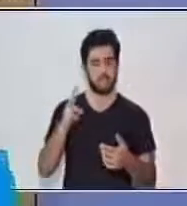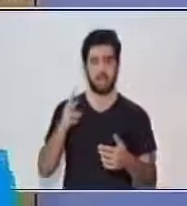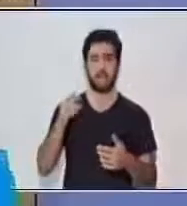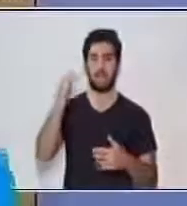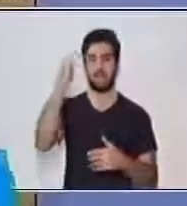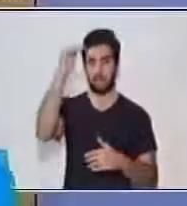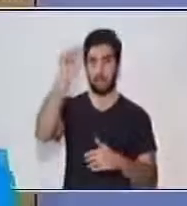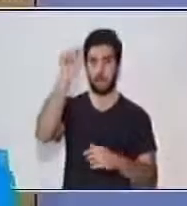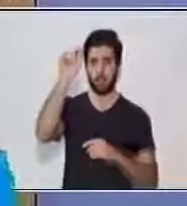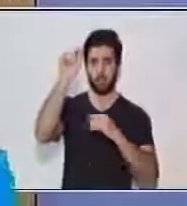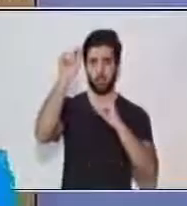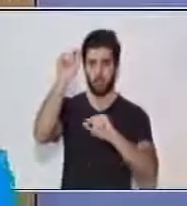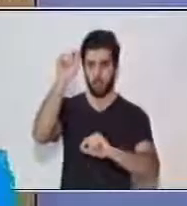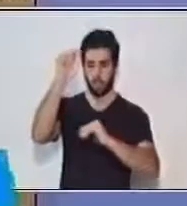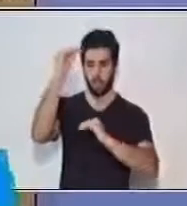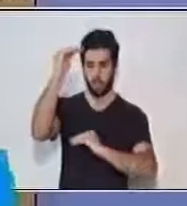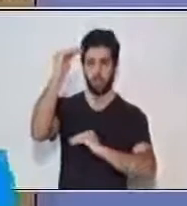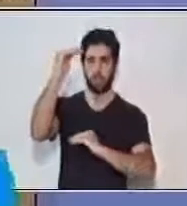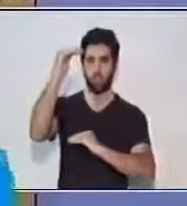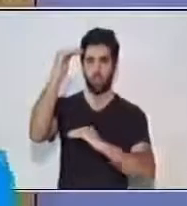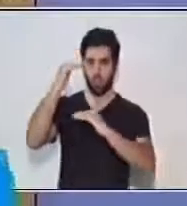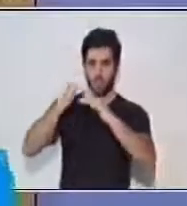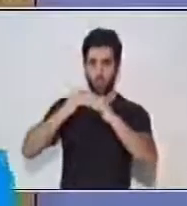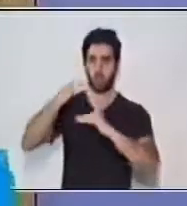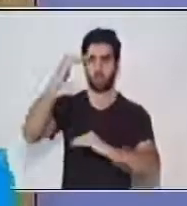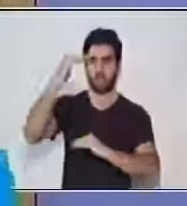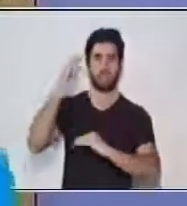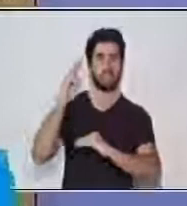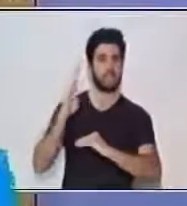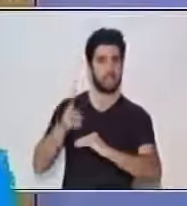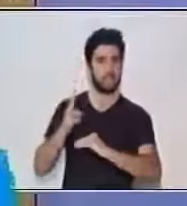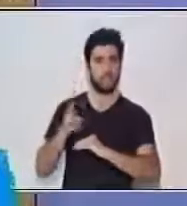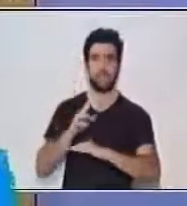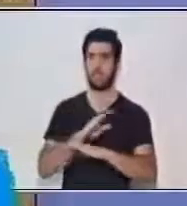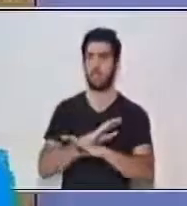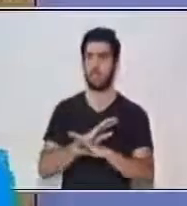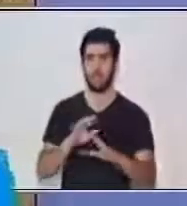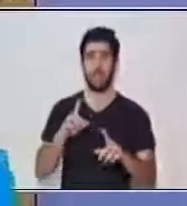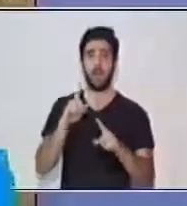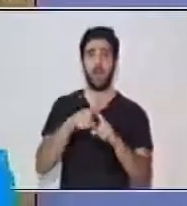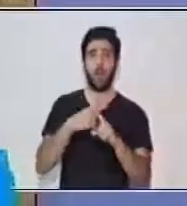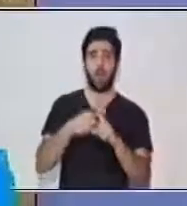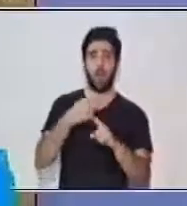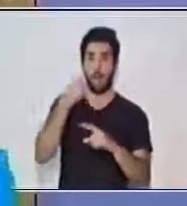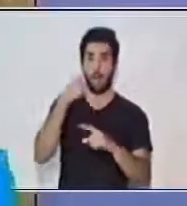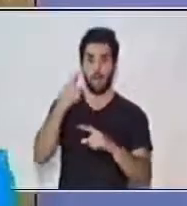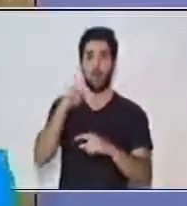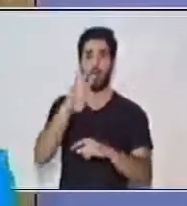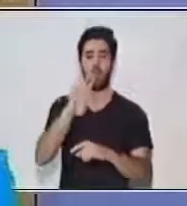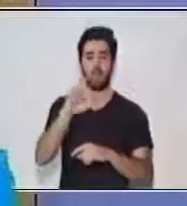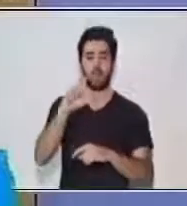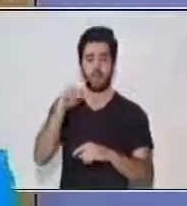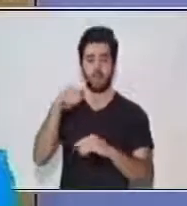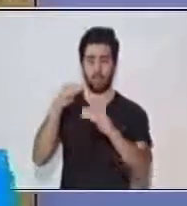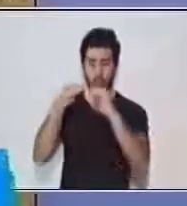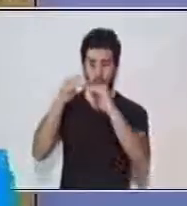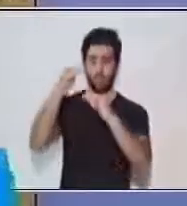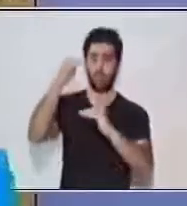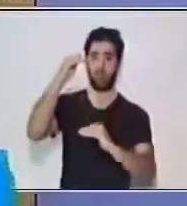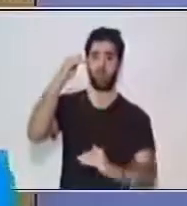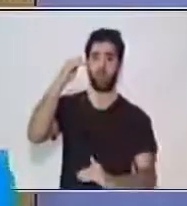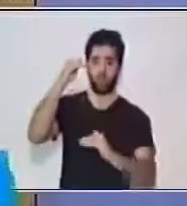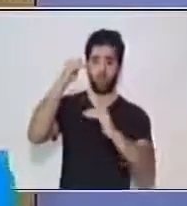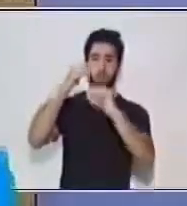2 puntos máximos. Entonces, en este caso, si se estira 4 centímetros hacia arriba, 4 centímetros hacia